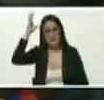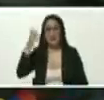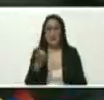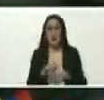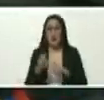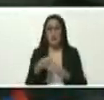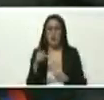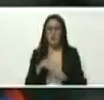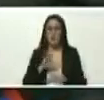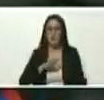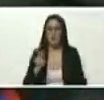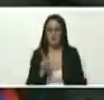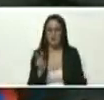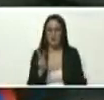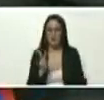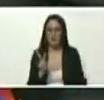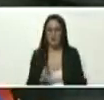de Venezuela,